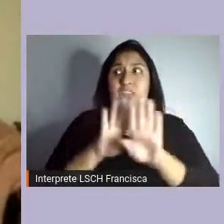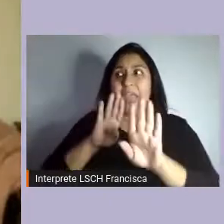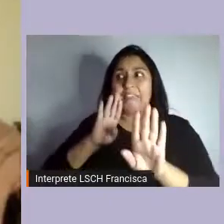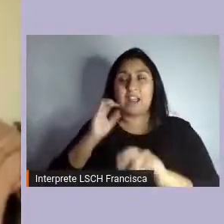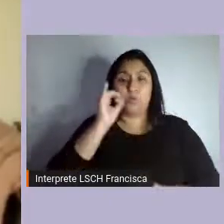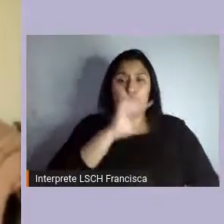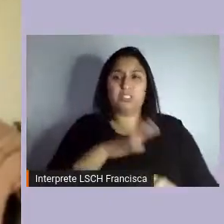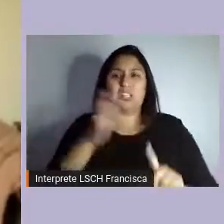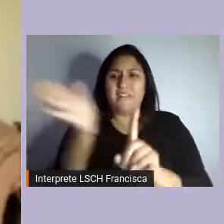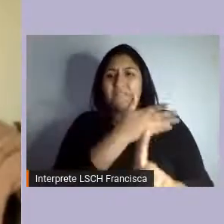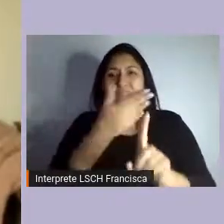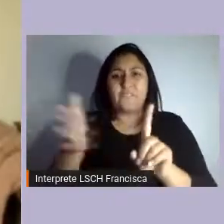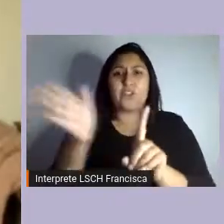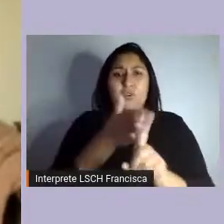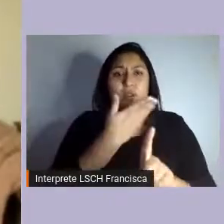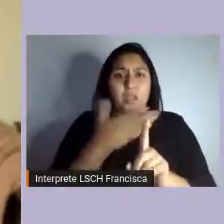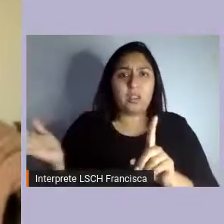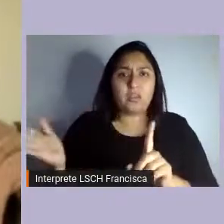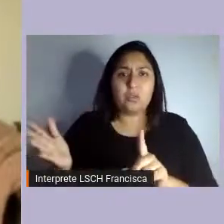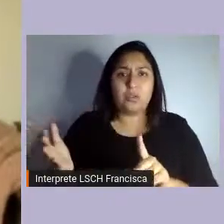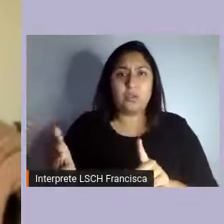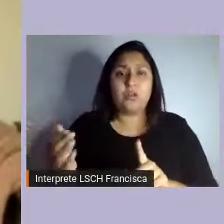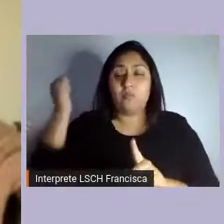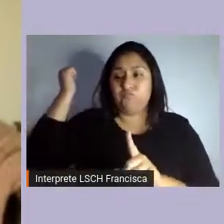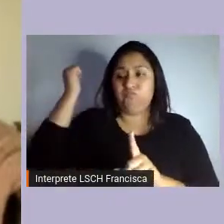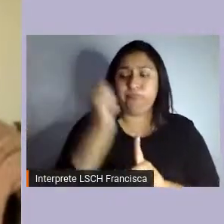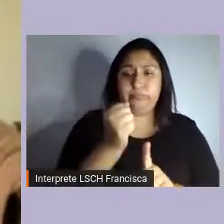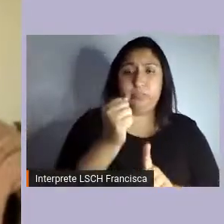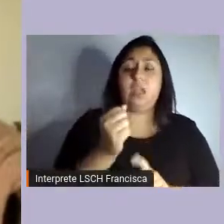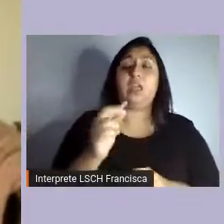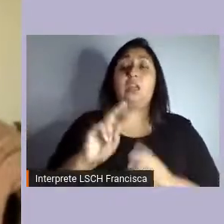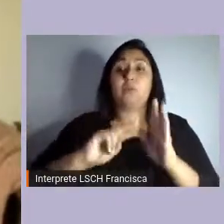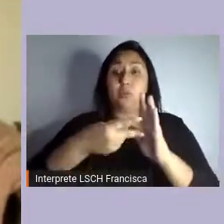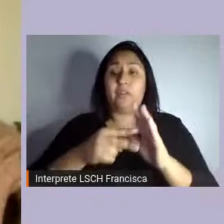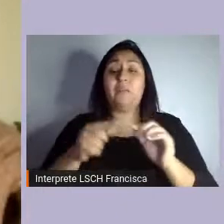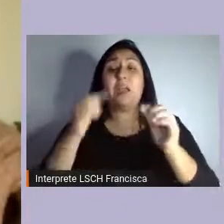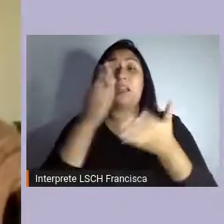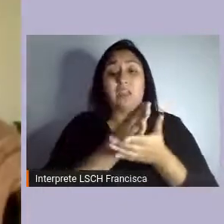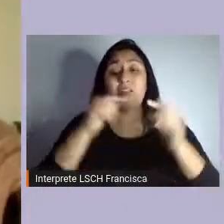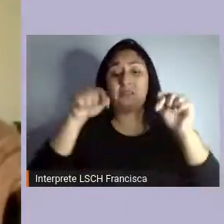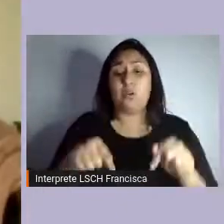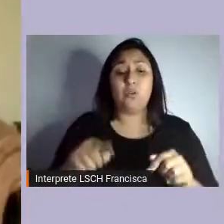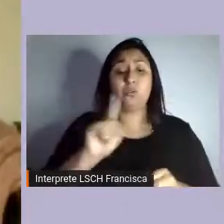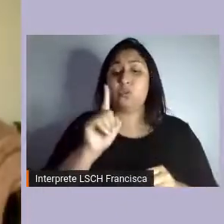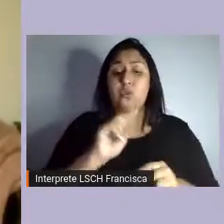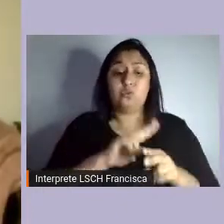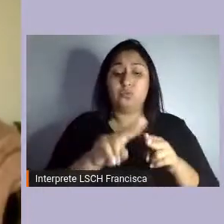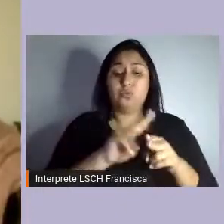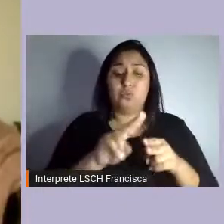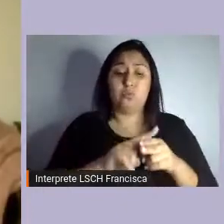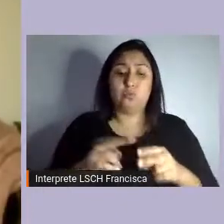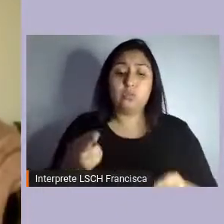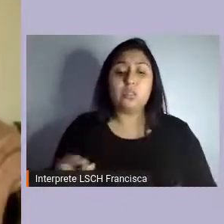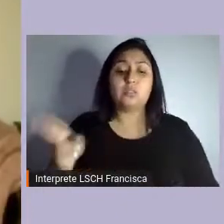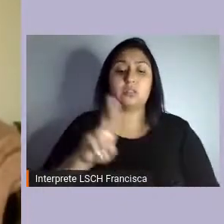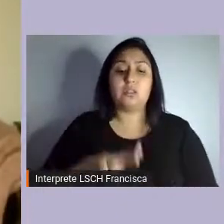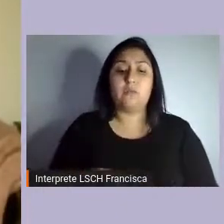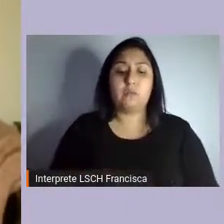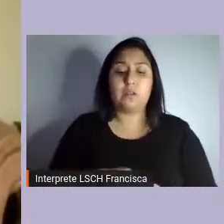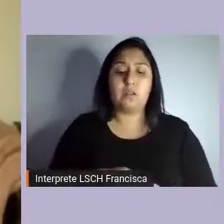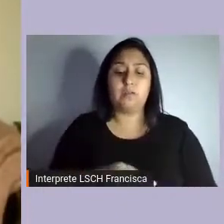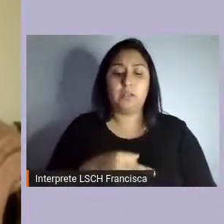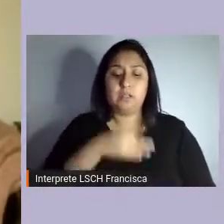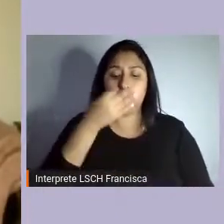Con estos problemas que sabemos que hasta el día de hoy no se han resuelto lamentablemente y por eso se vuelve tan vigente su relato